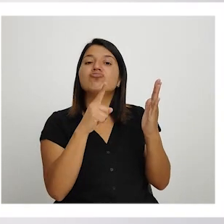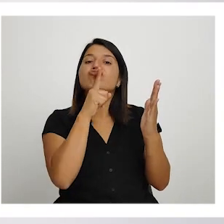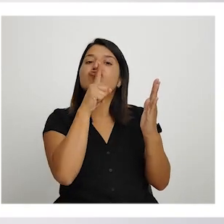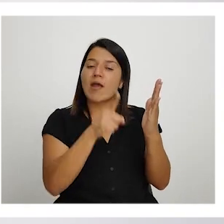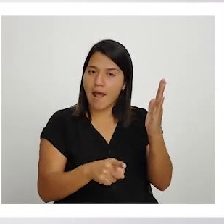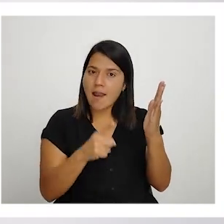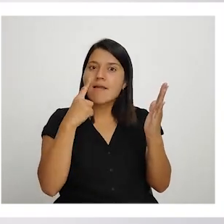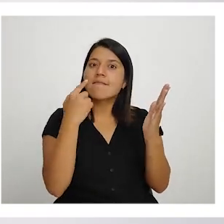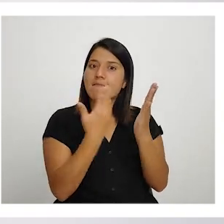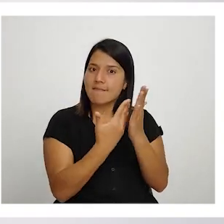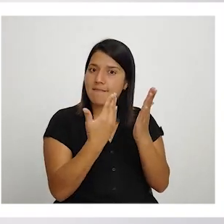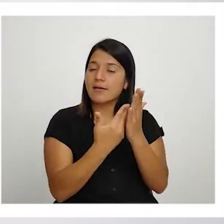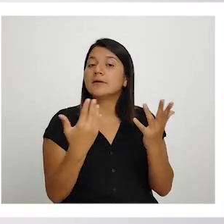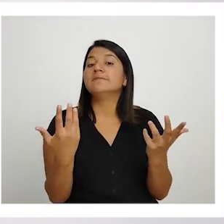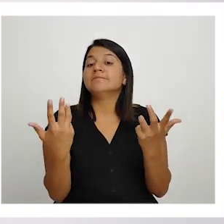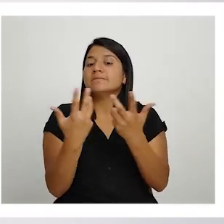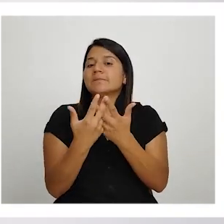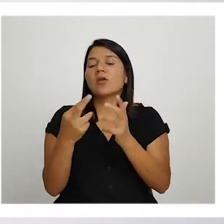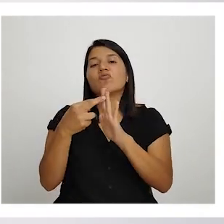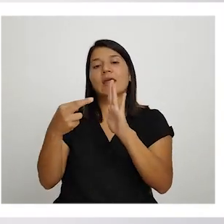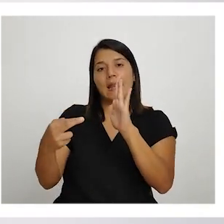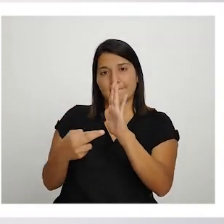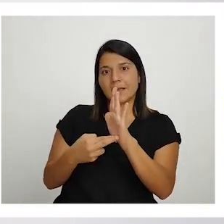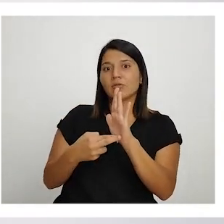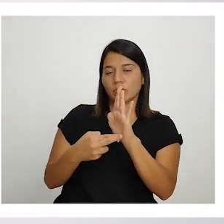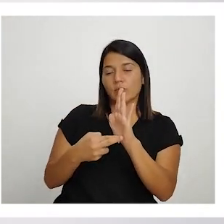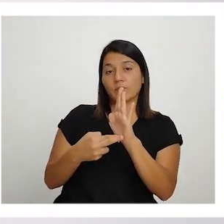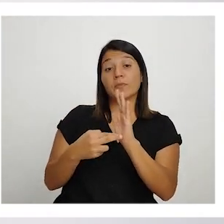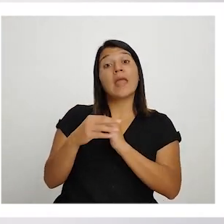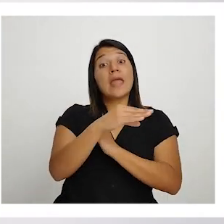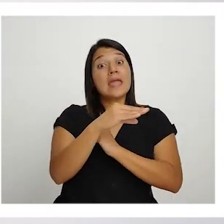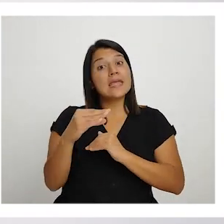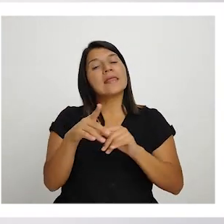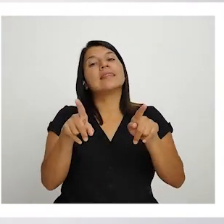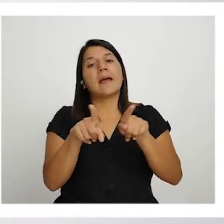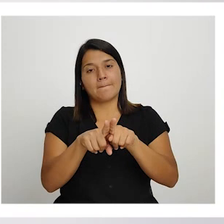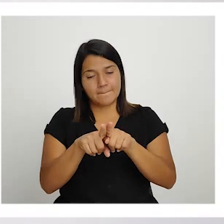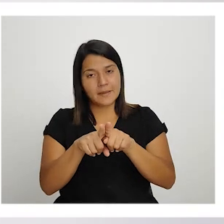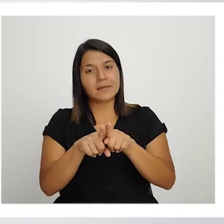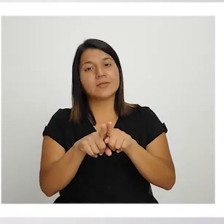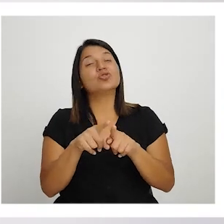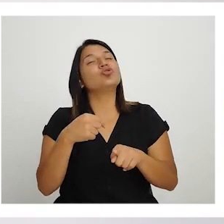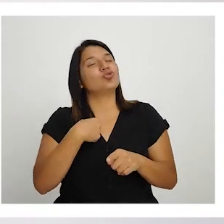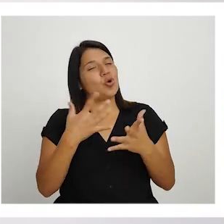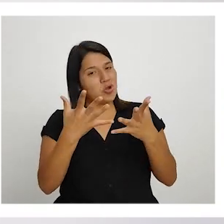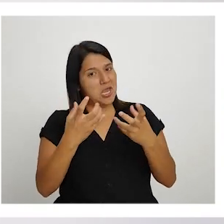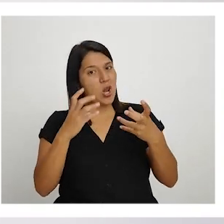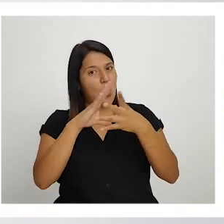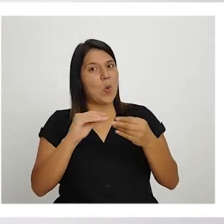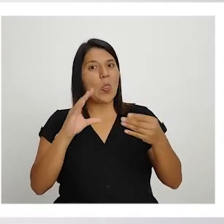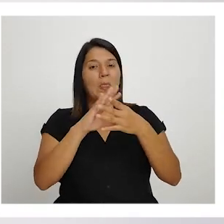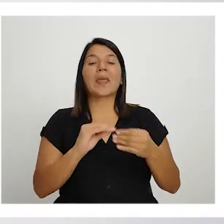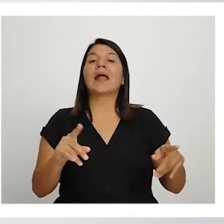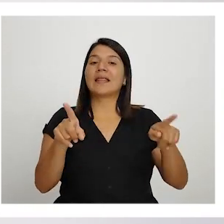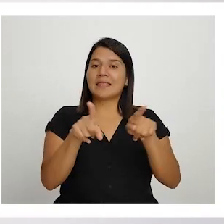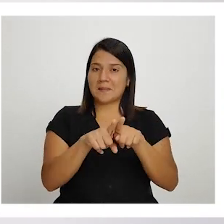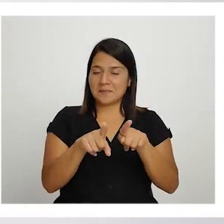dice el reglamento de etiquetado que tiene que estar. Y lo otro que no le quería dejar de mencionar